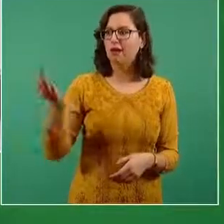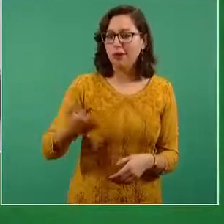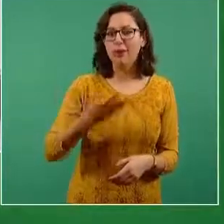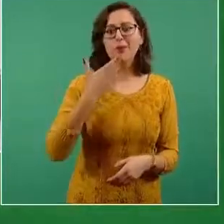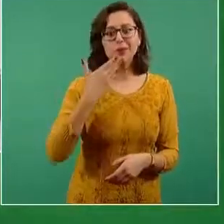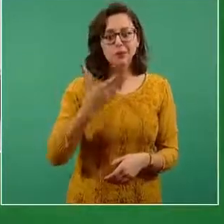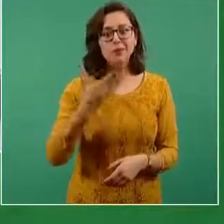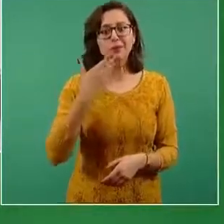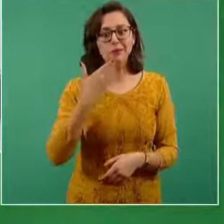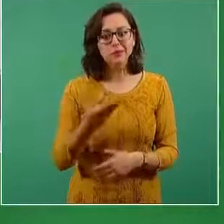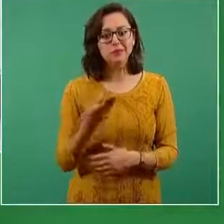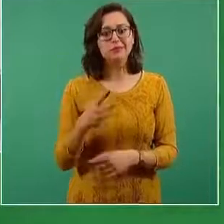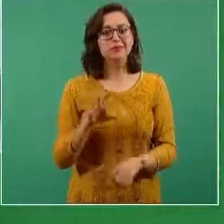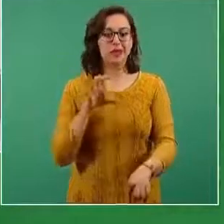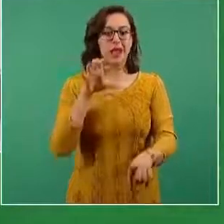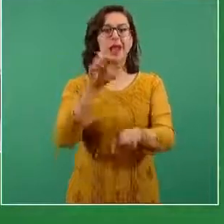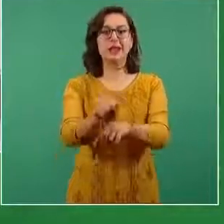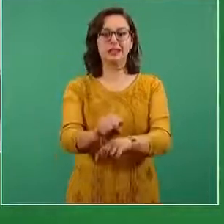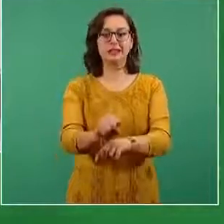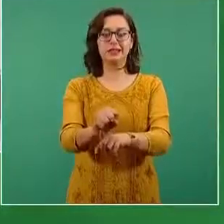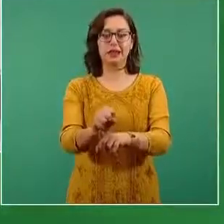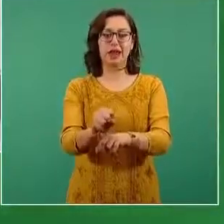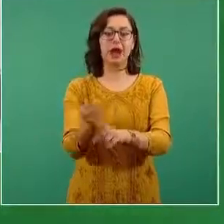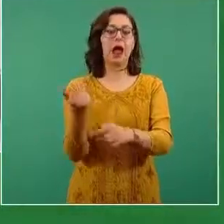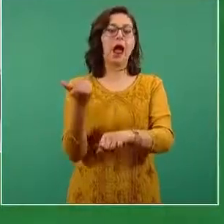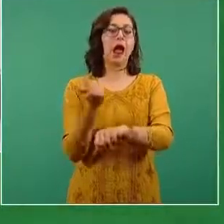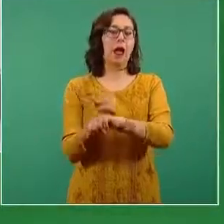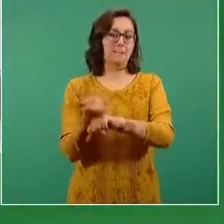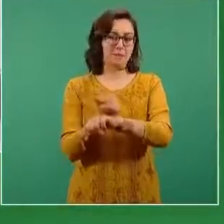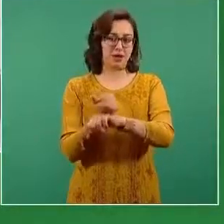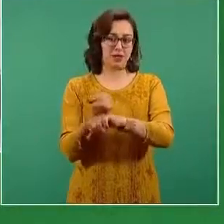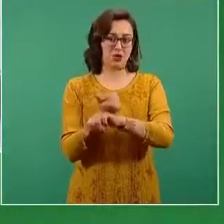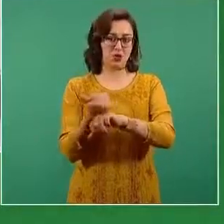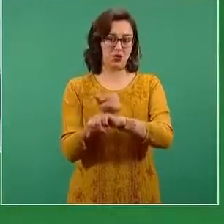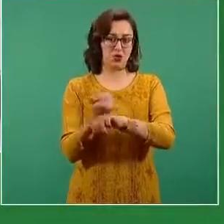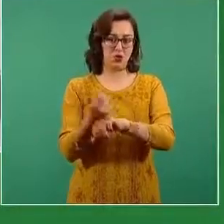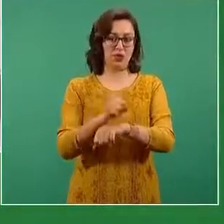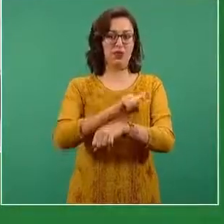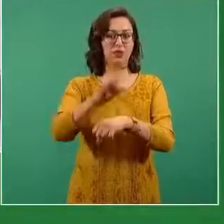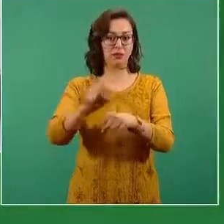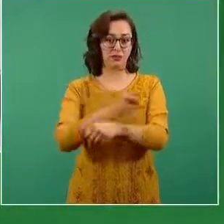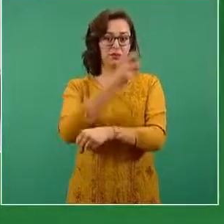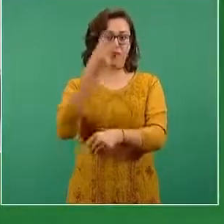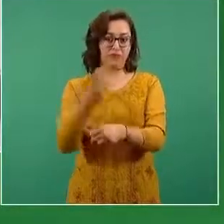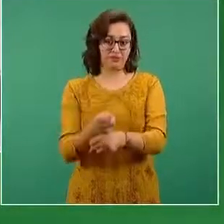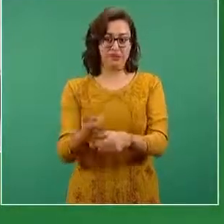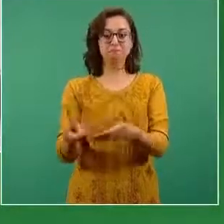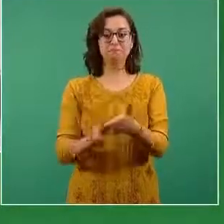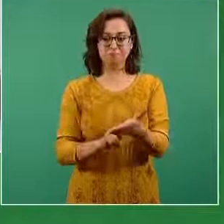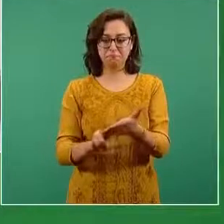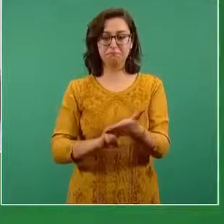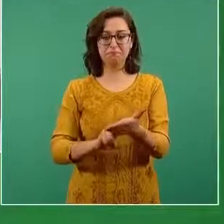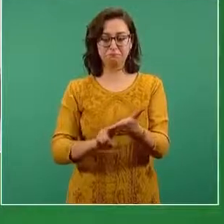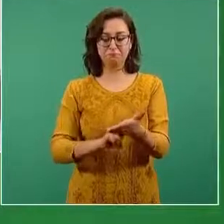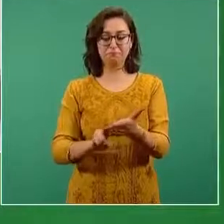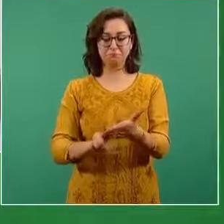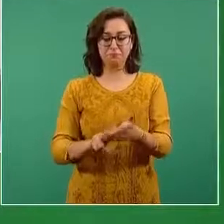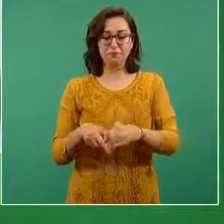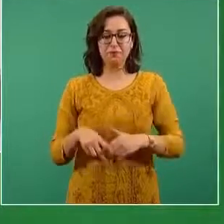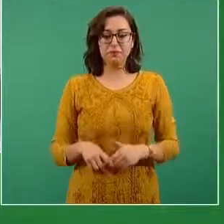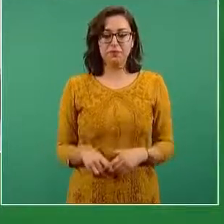logramos llegar al color amarillo, en primer lugar, y posteriormente al color verde.